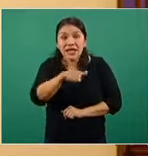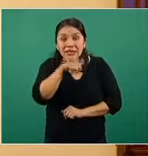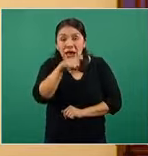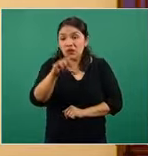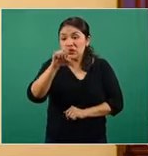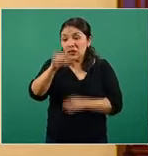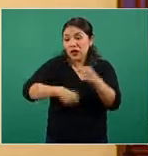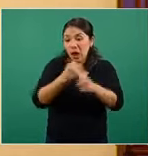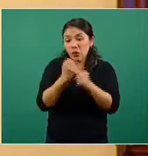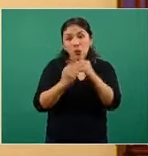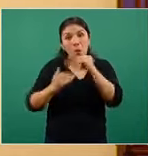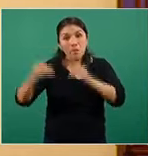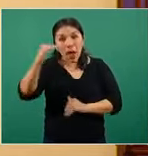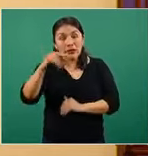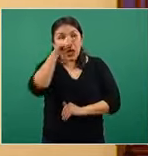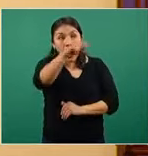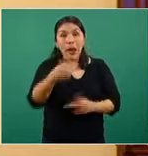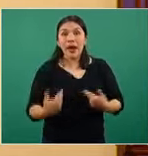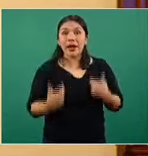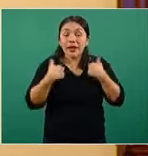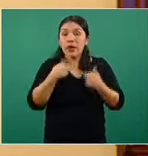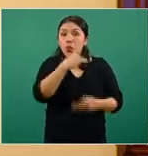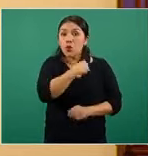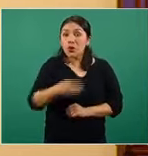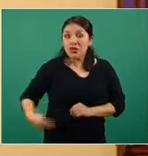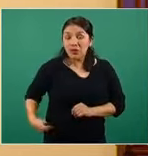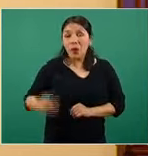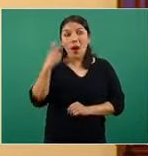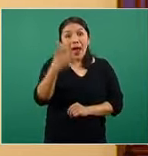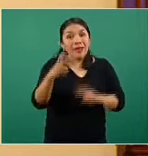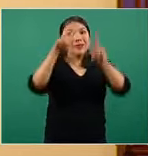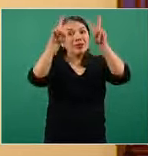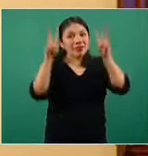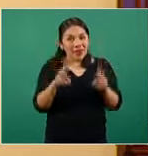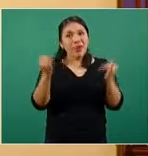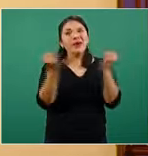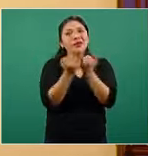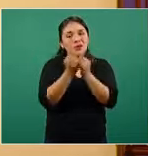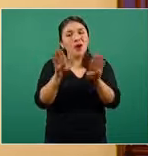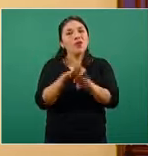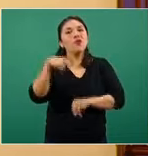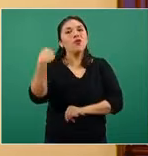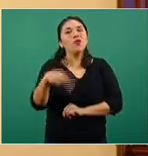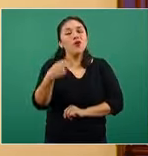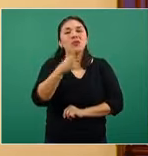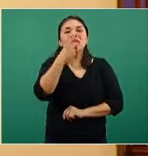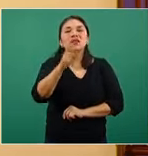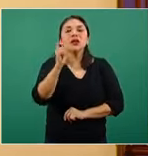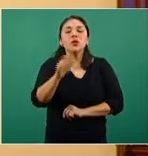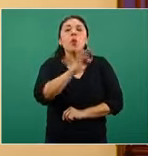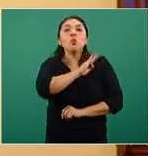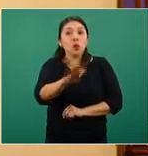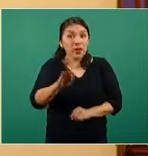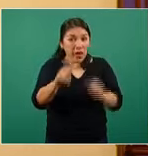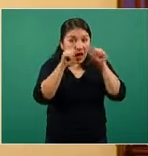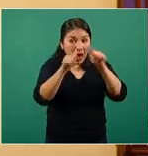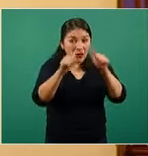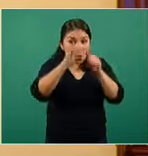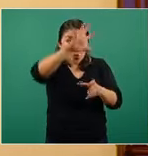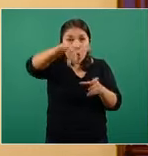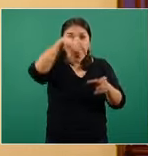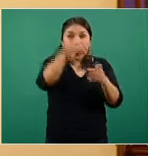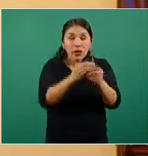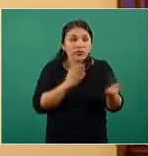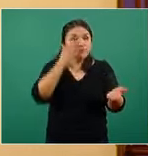o más que residía en ese municipio. Porque eso es un tema, precisamente como su nombre lo dice, de capacidad de cobertura, es poder llegar